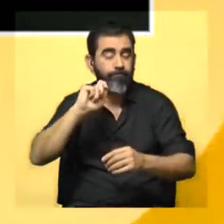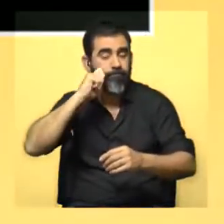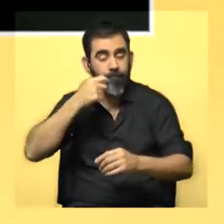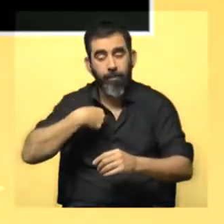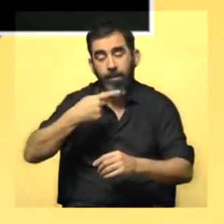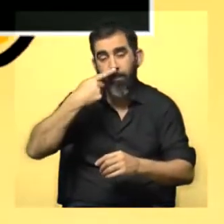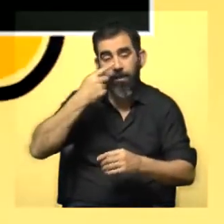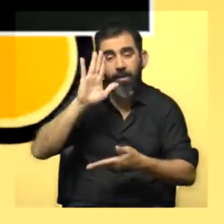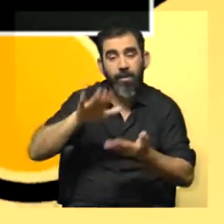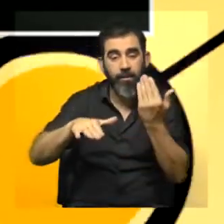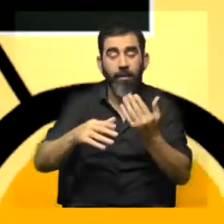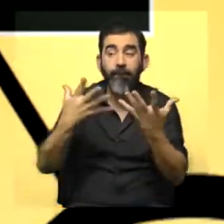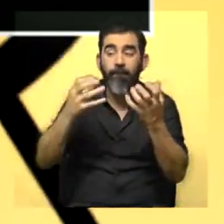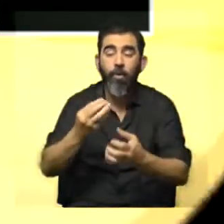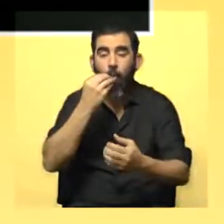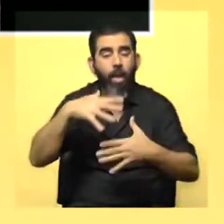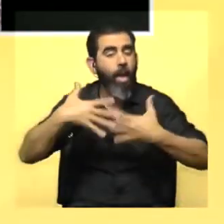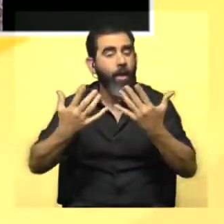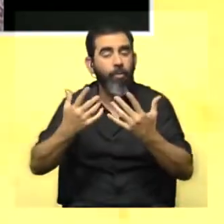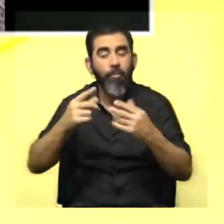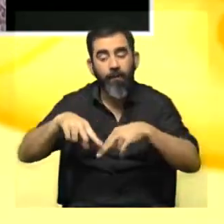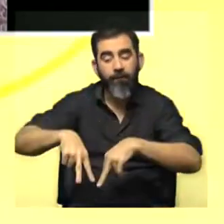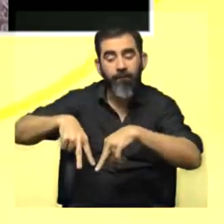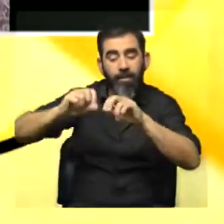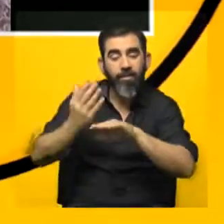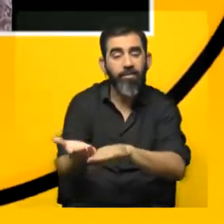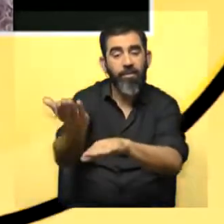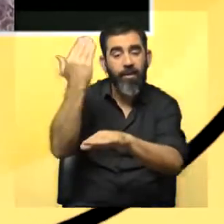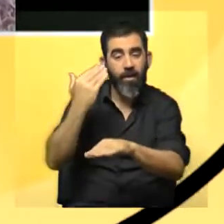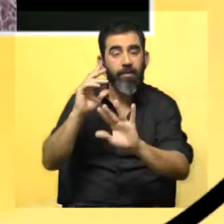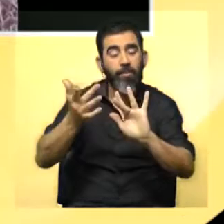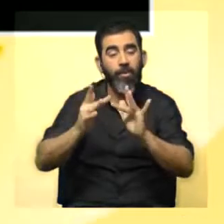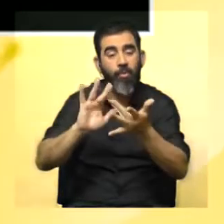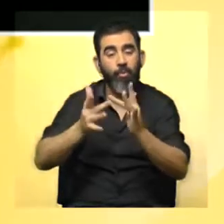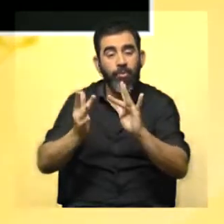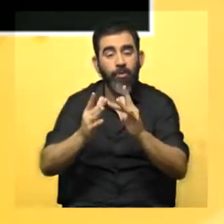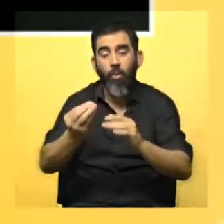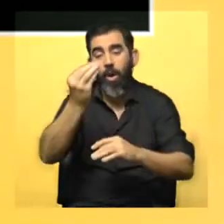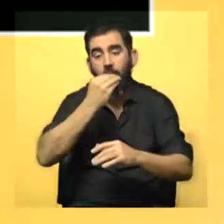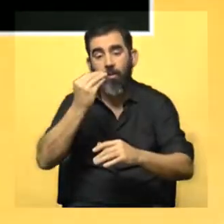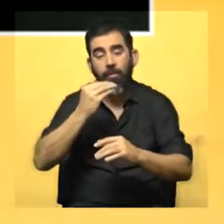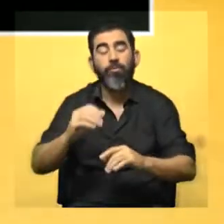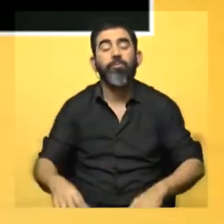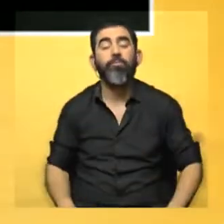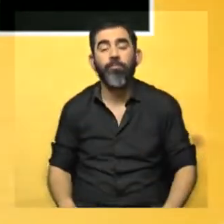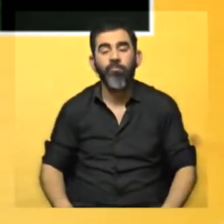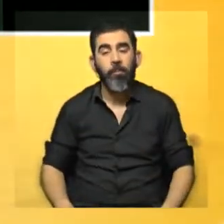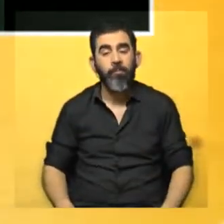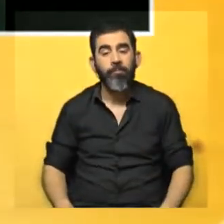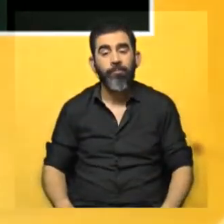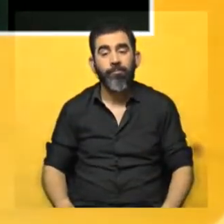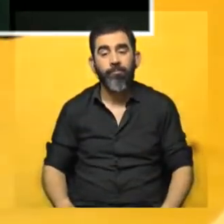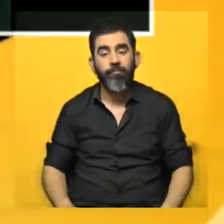es lo que más me da ganas de comer algo y es lo que también te genera como vínculo y afecto con el alimento y con la comunidad también. ¿Qué